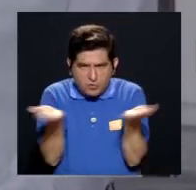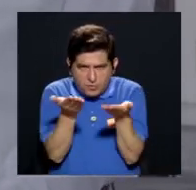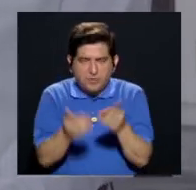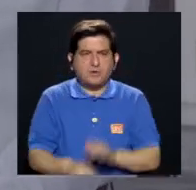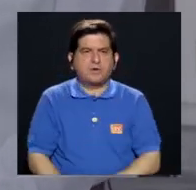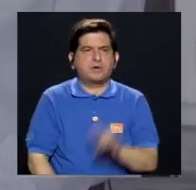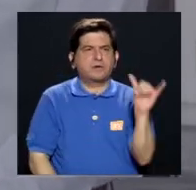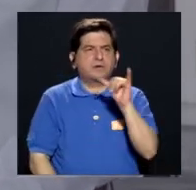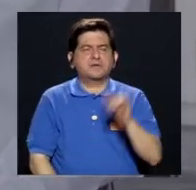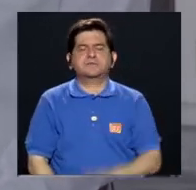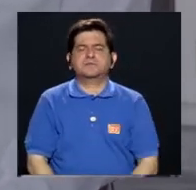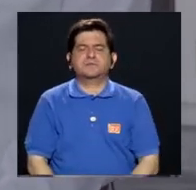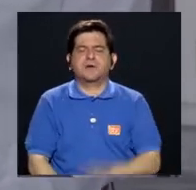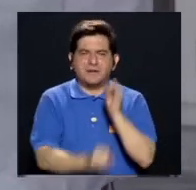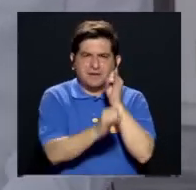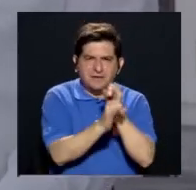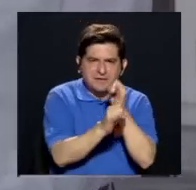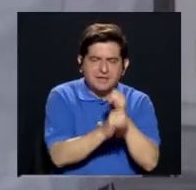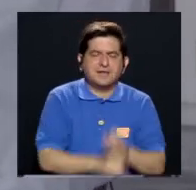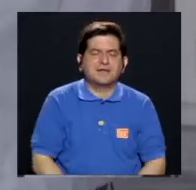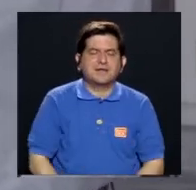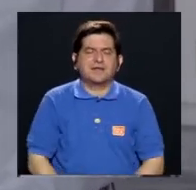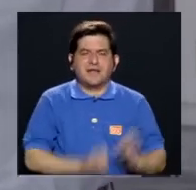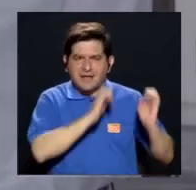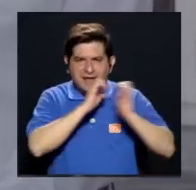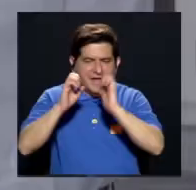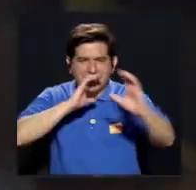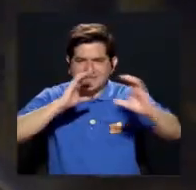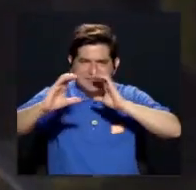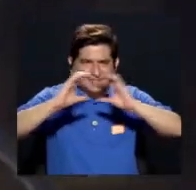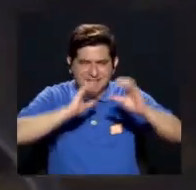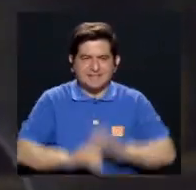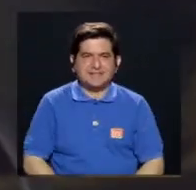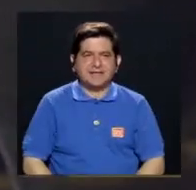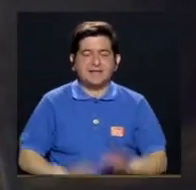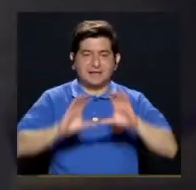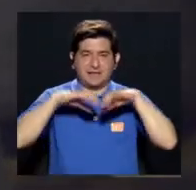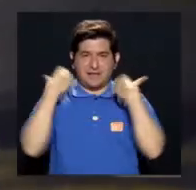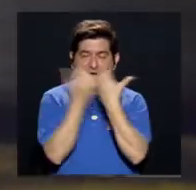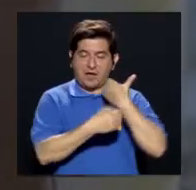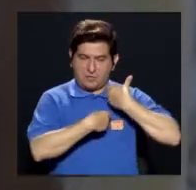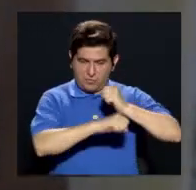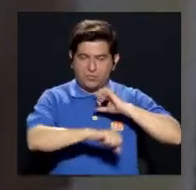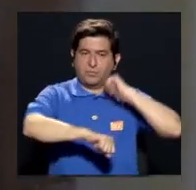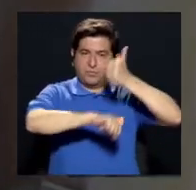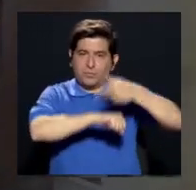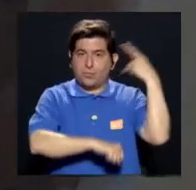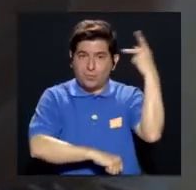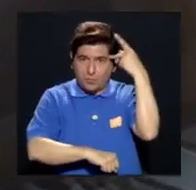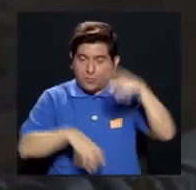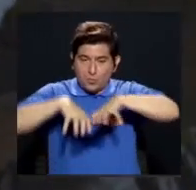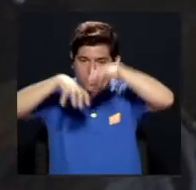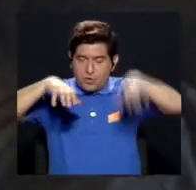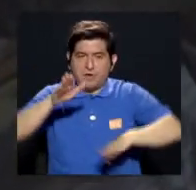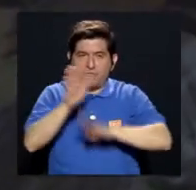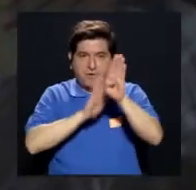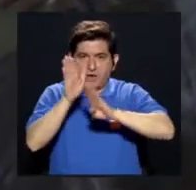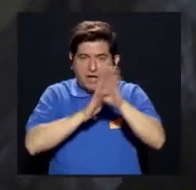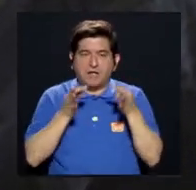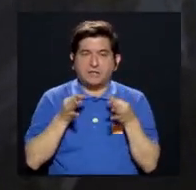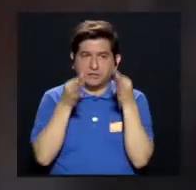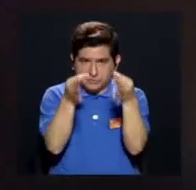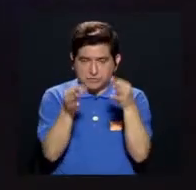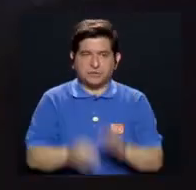se convierte en un ente de una estrategia de comunicación para que los consejos municipales puedan establecer políticas cantonales de desarrollo